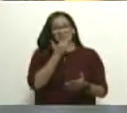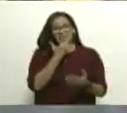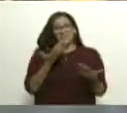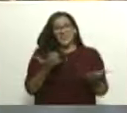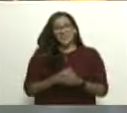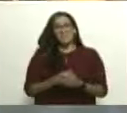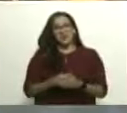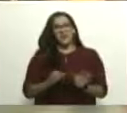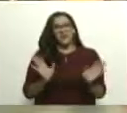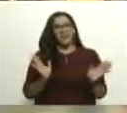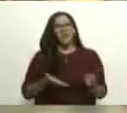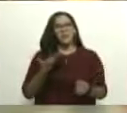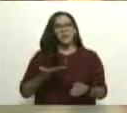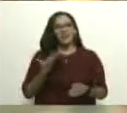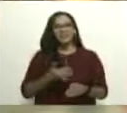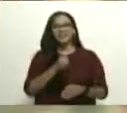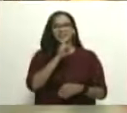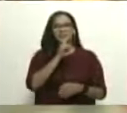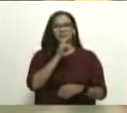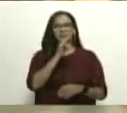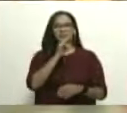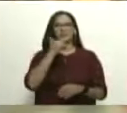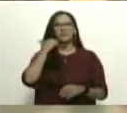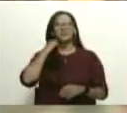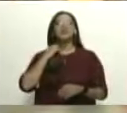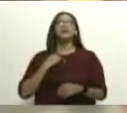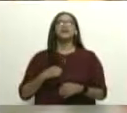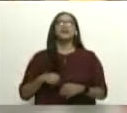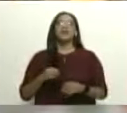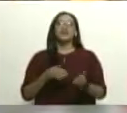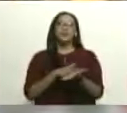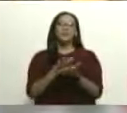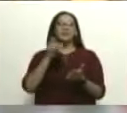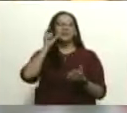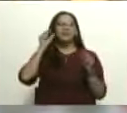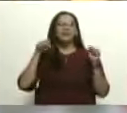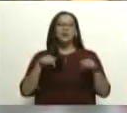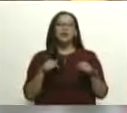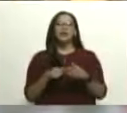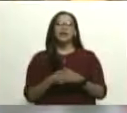No, pero está importante la información, de verdad. Creo que lo que está ocurriendo el día de hoy es bastante